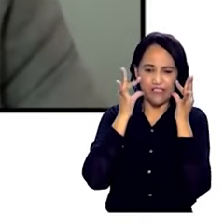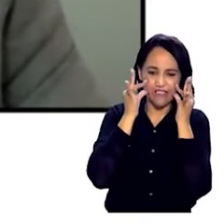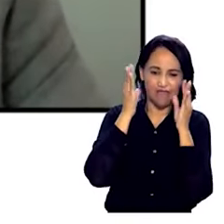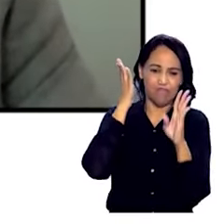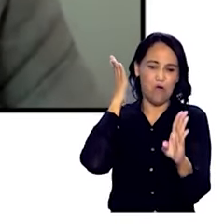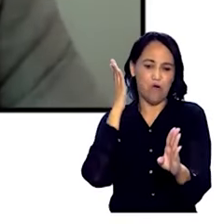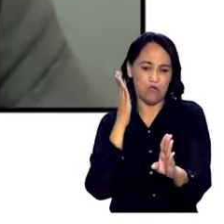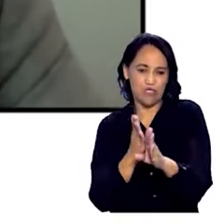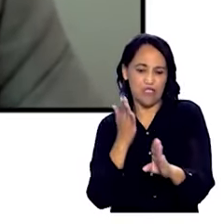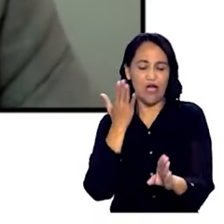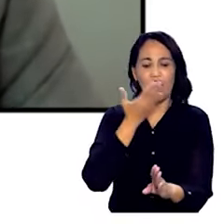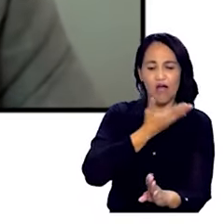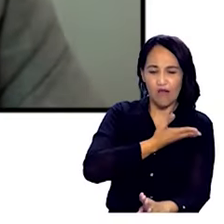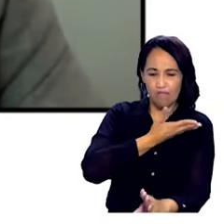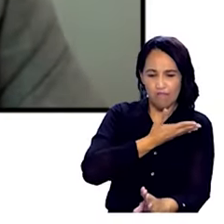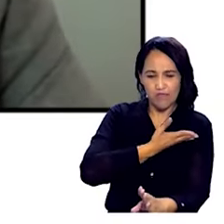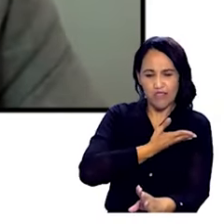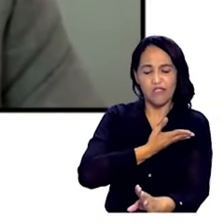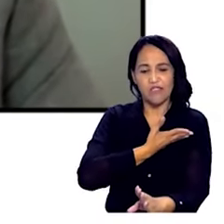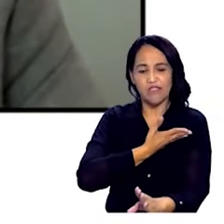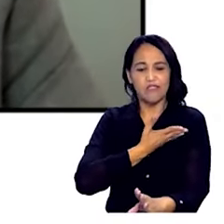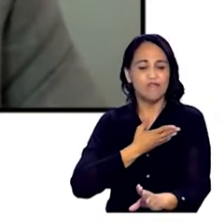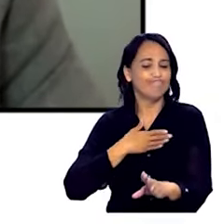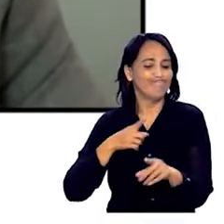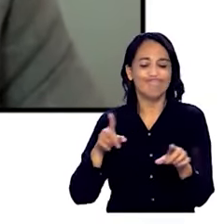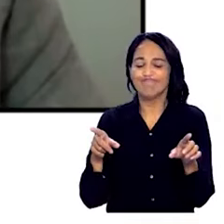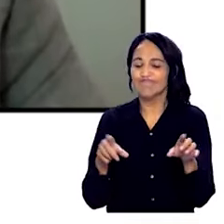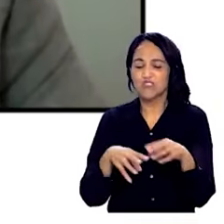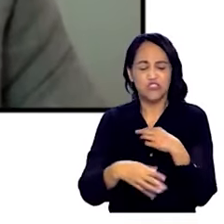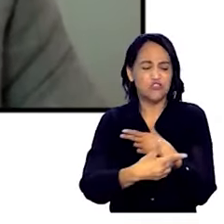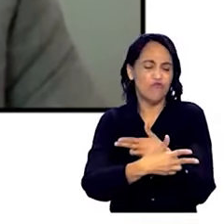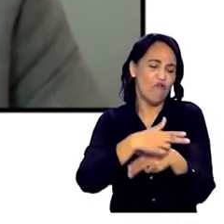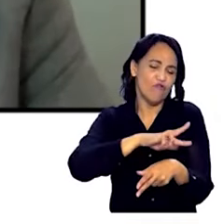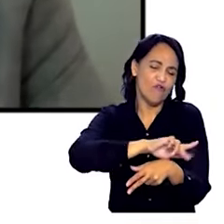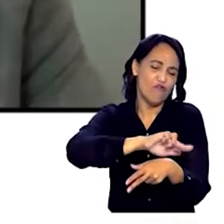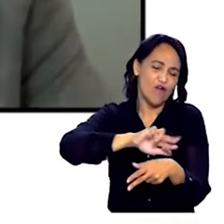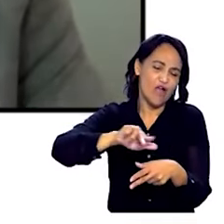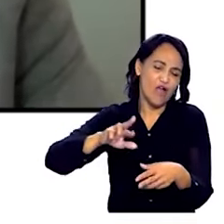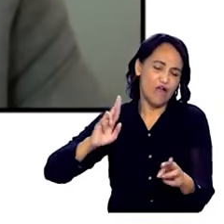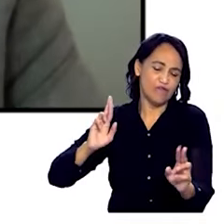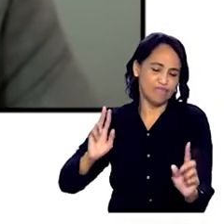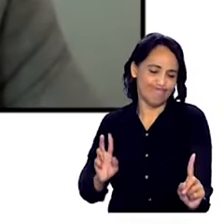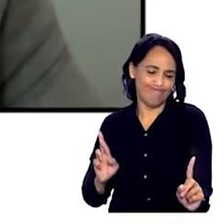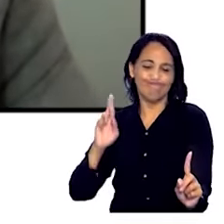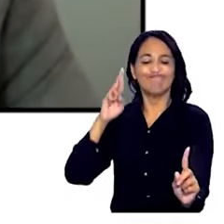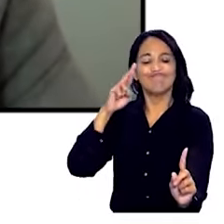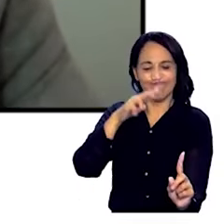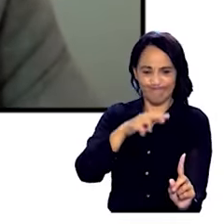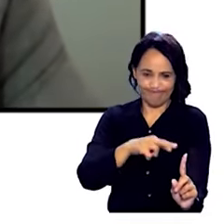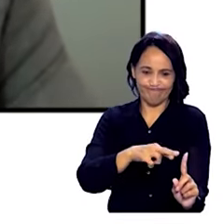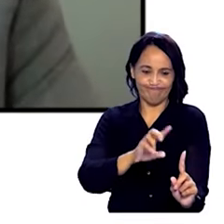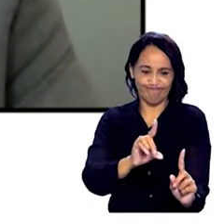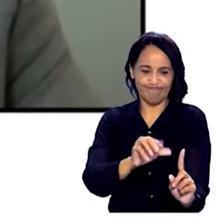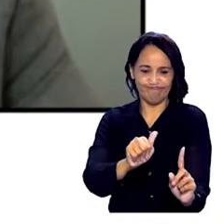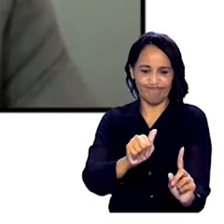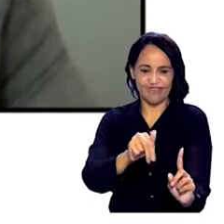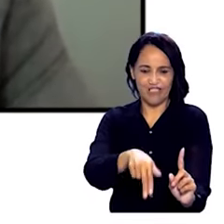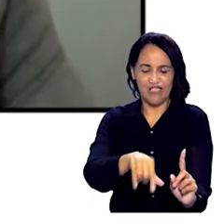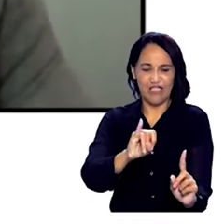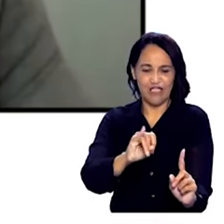Victoria grandes referentes adem materia estudio de lases supremas y